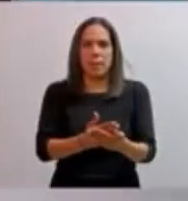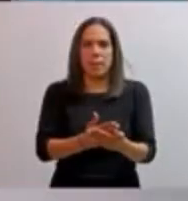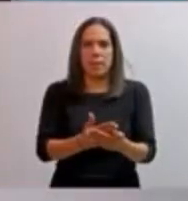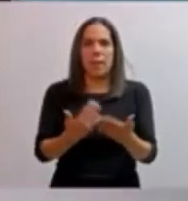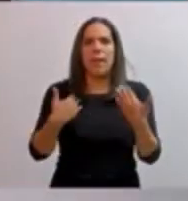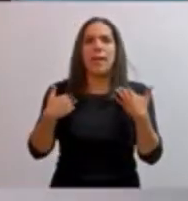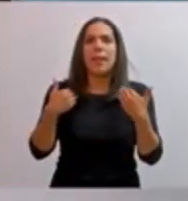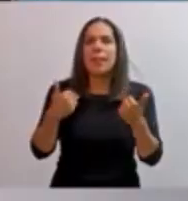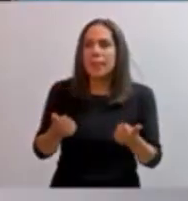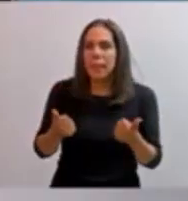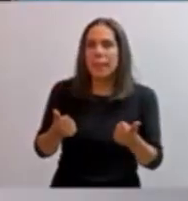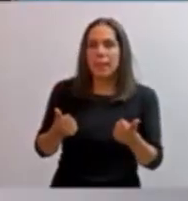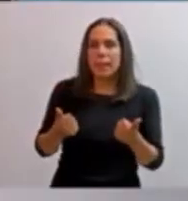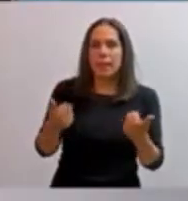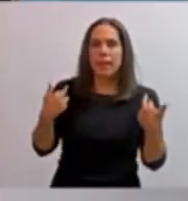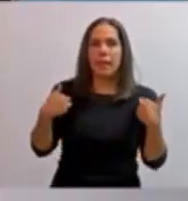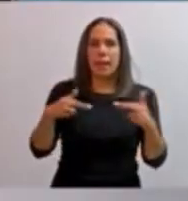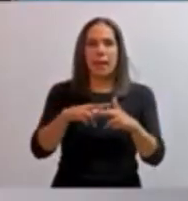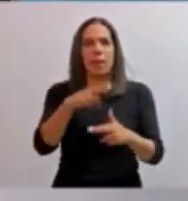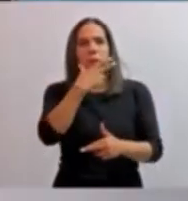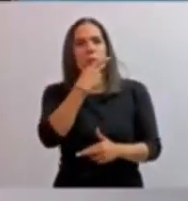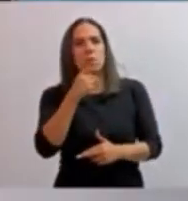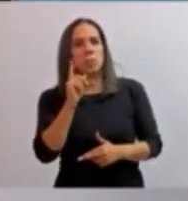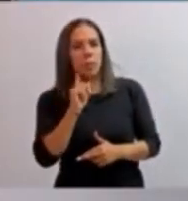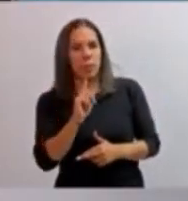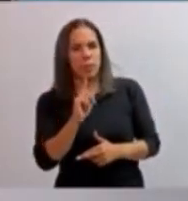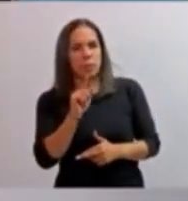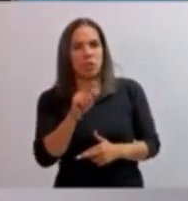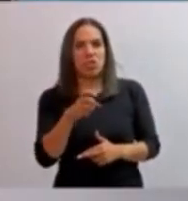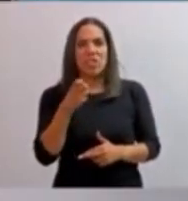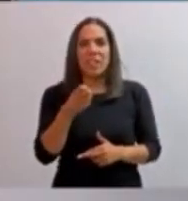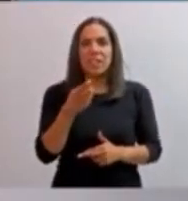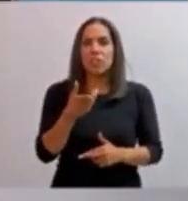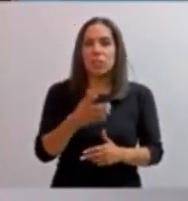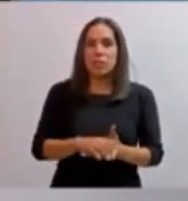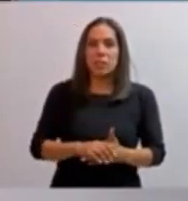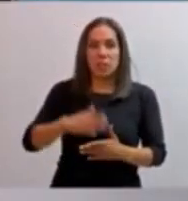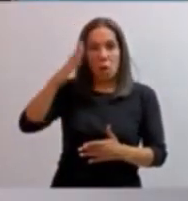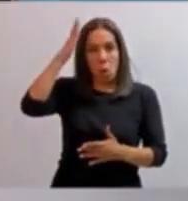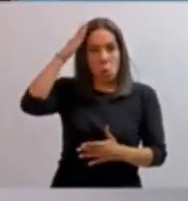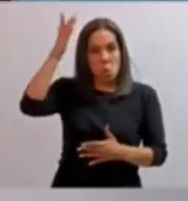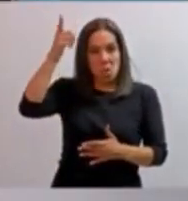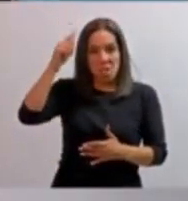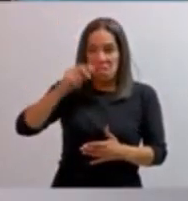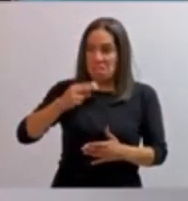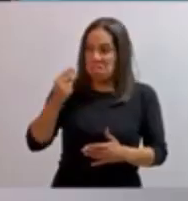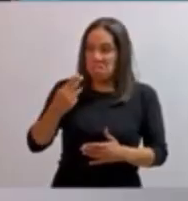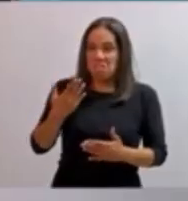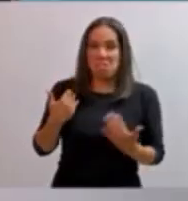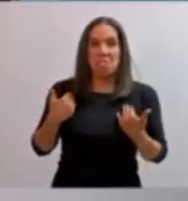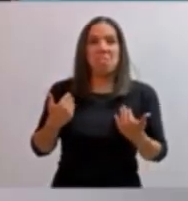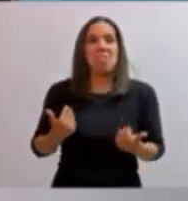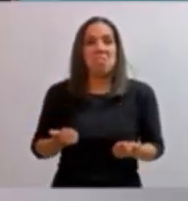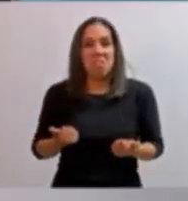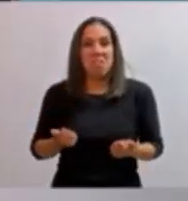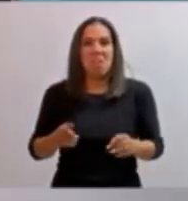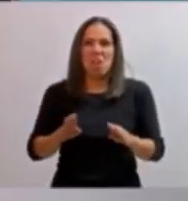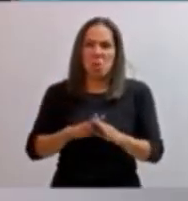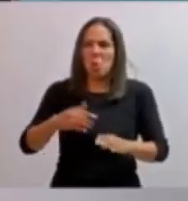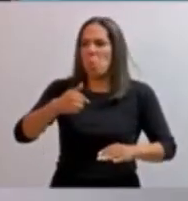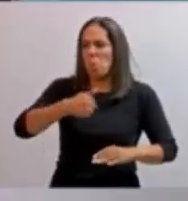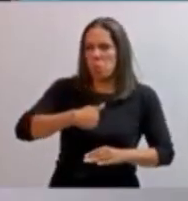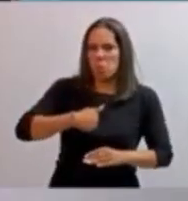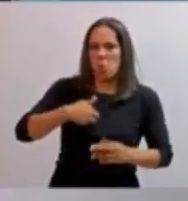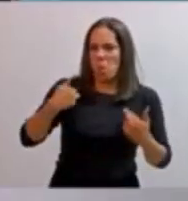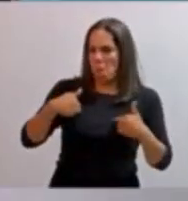reconocer que mantener un liderazgo implica necesariamente una profesionalización. Me parece